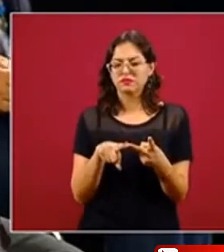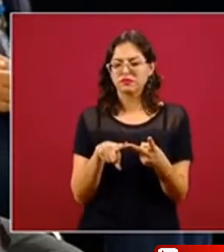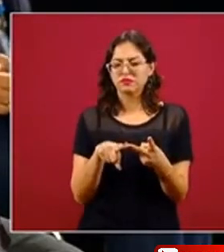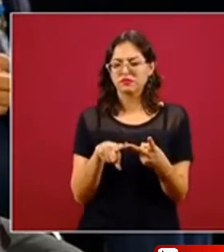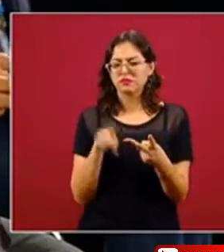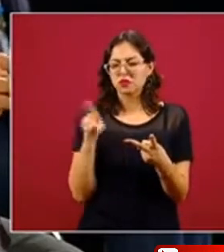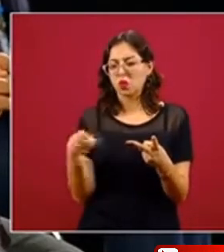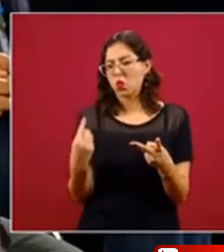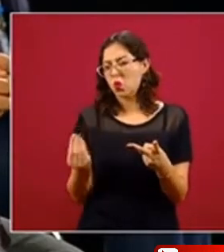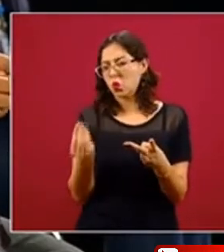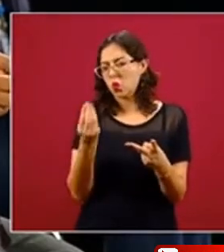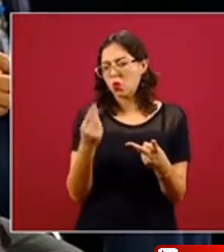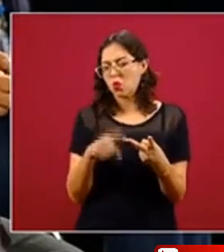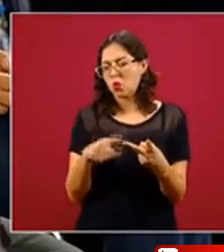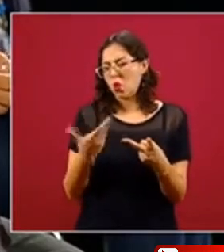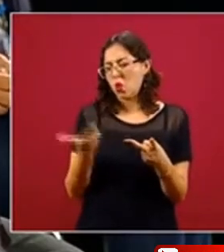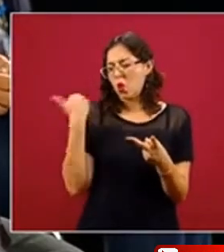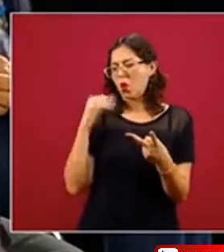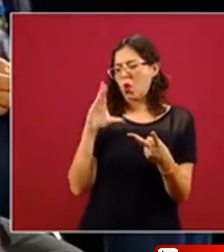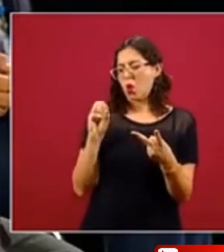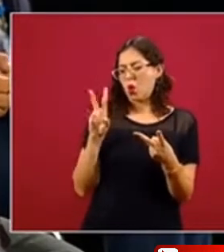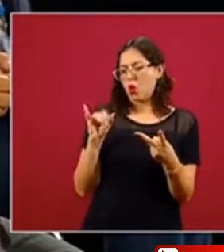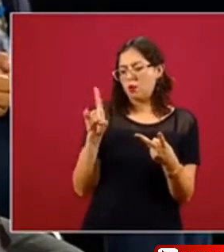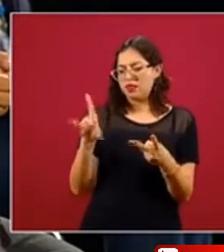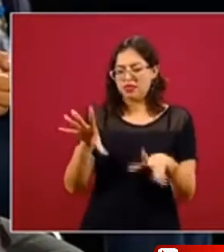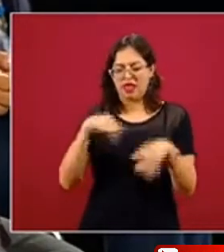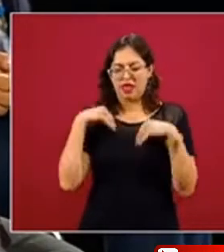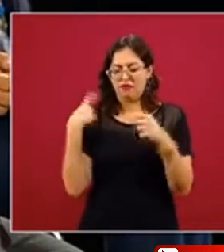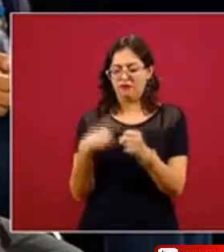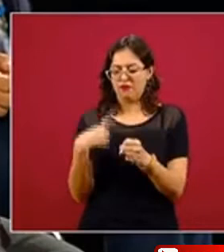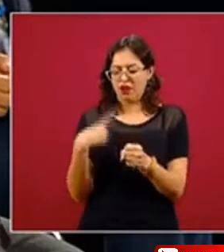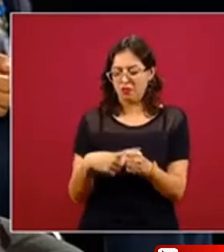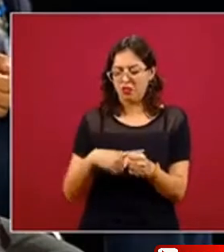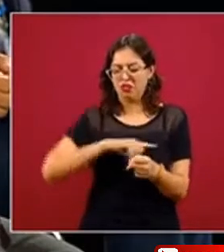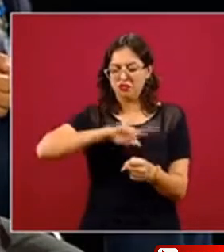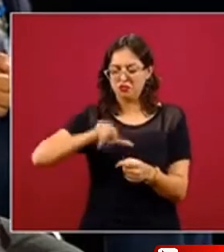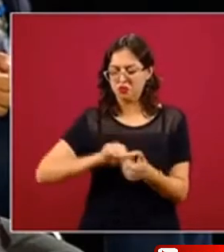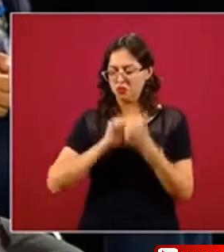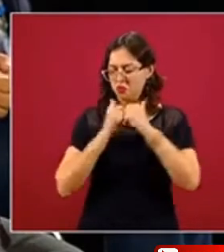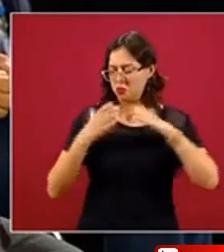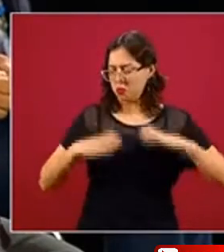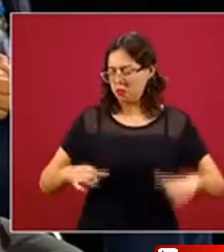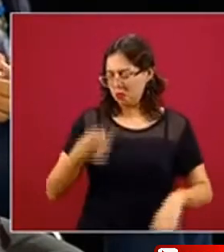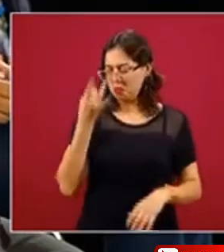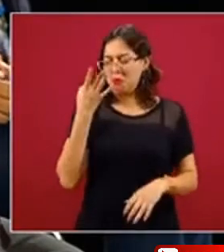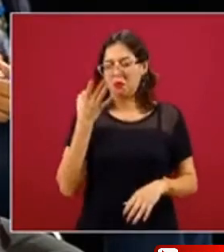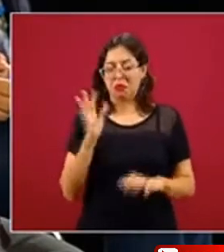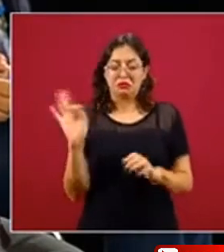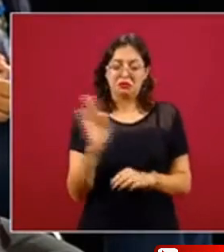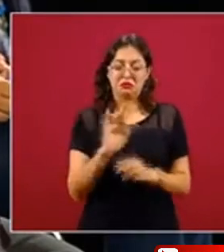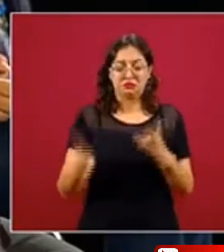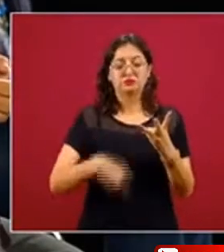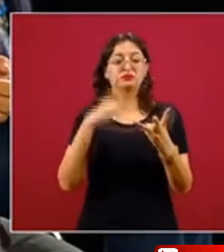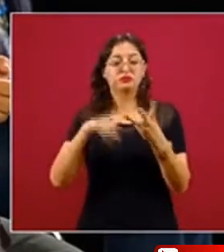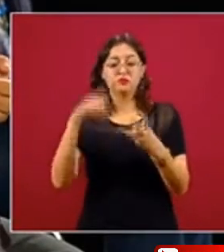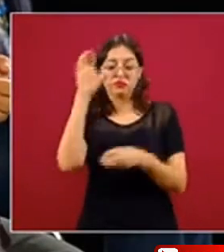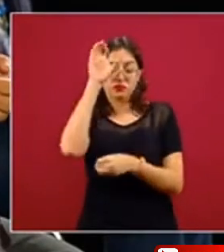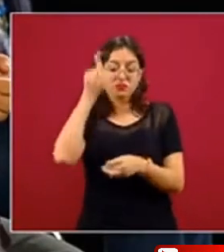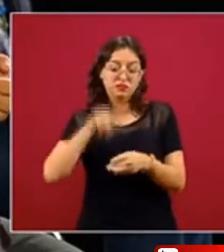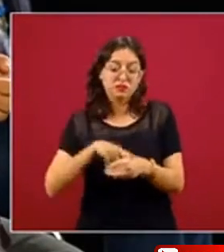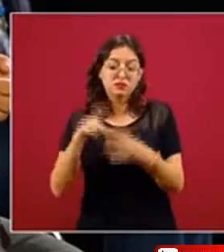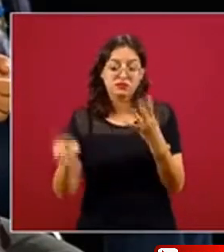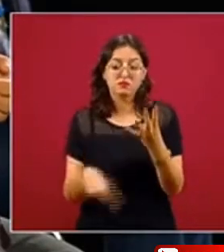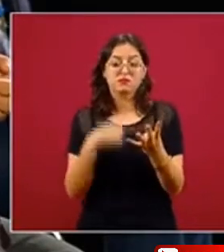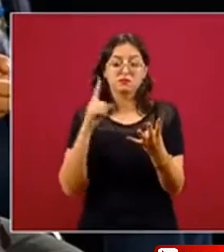un tipo de COVID anterior, que tampoco se tiene como muy claro cuál podría ser, otros factores culturales y el hecho de